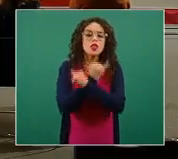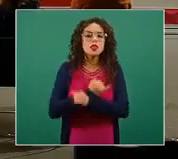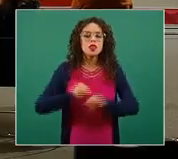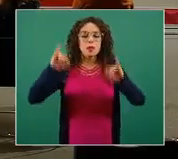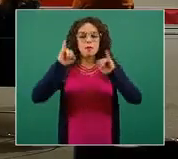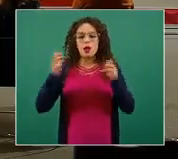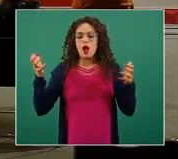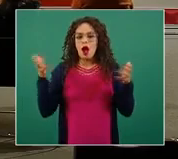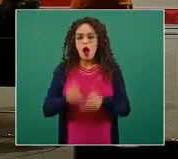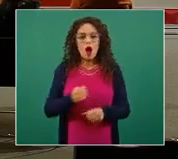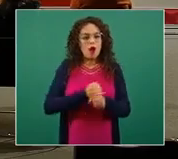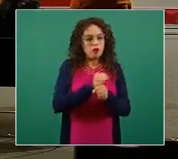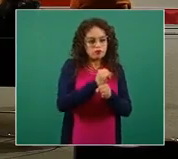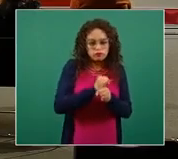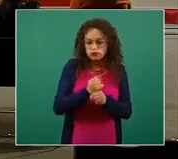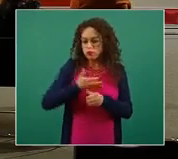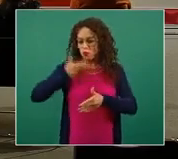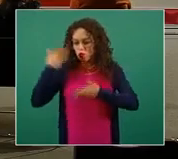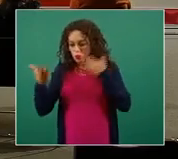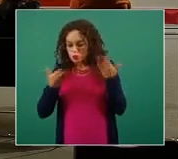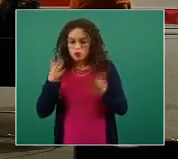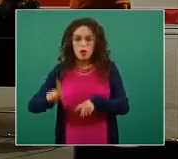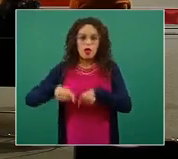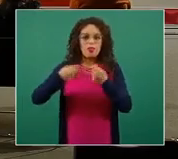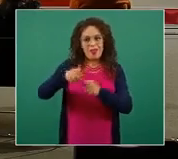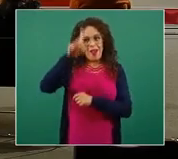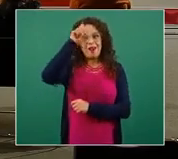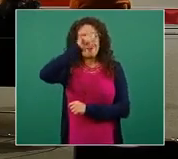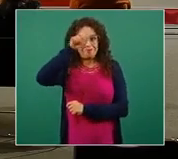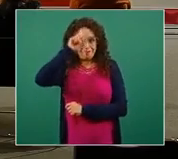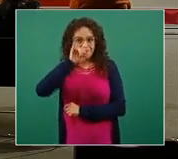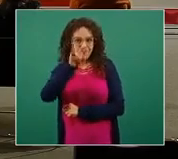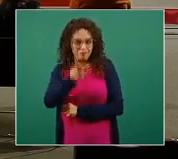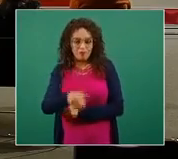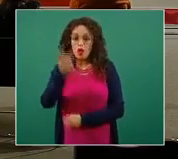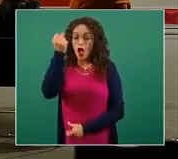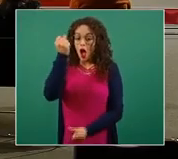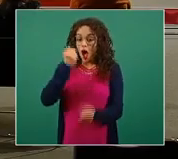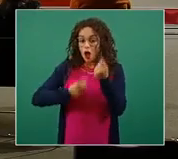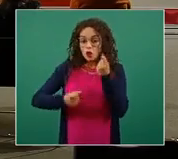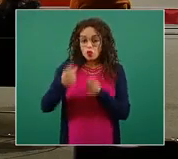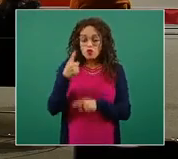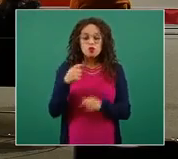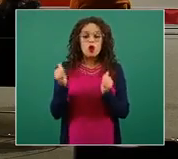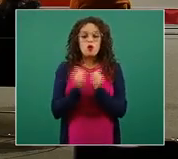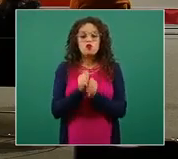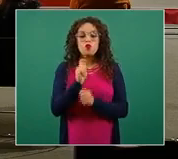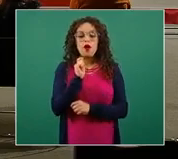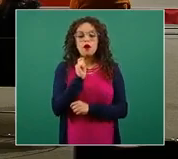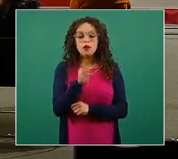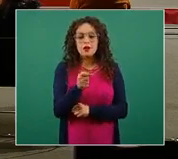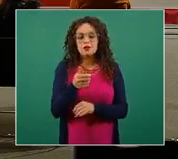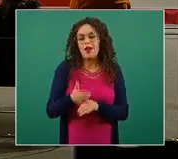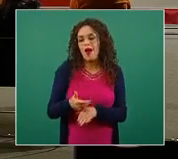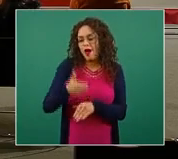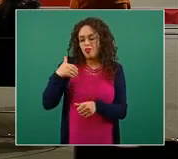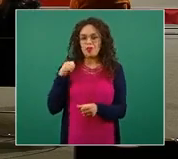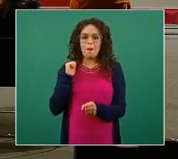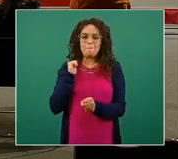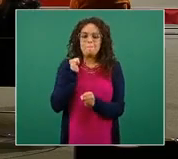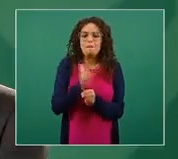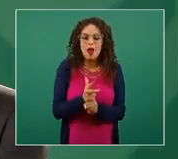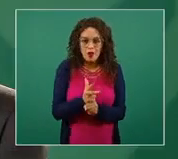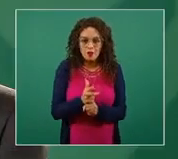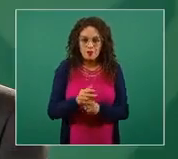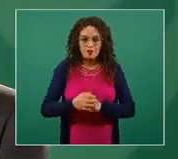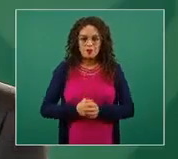independencia, porque nos formula recomendaciones, algunas incluso con un carácter de anticipación, como esta